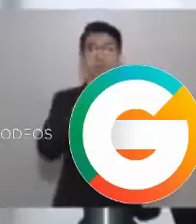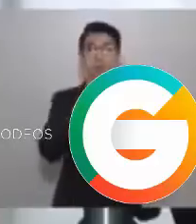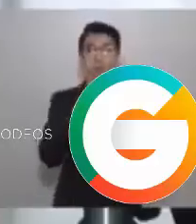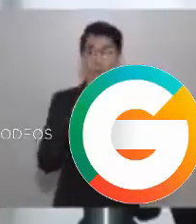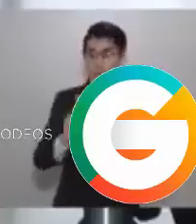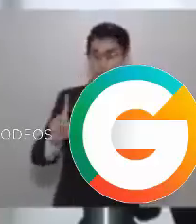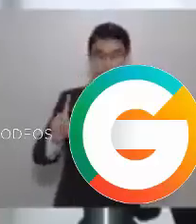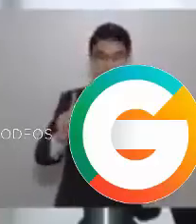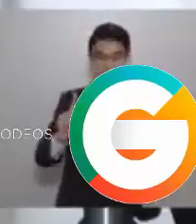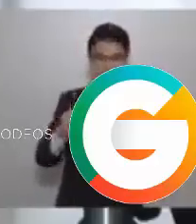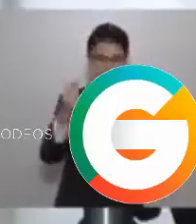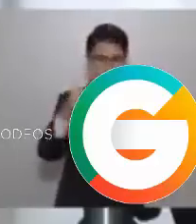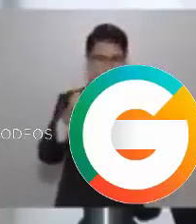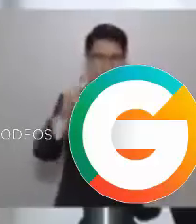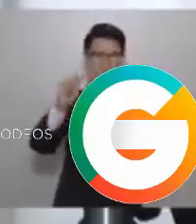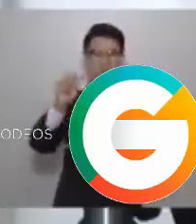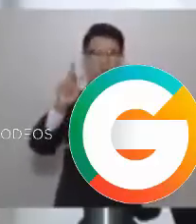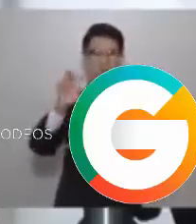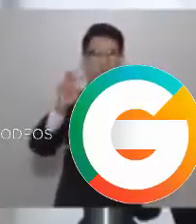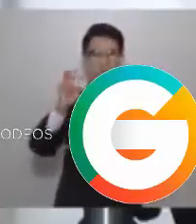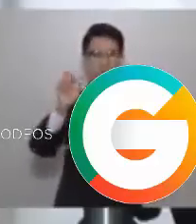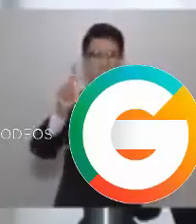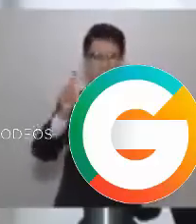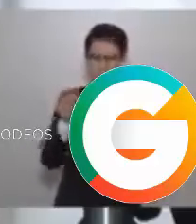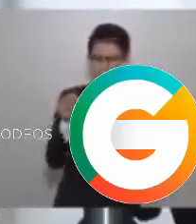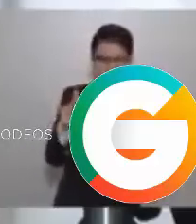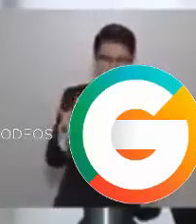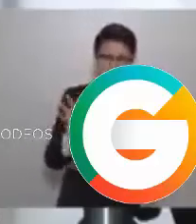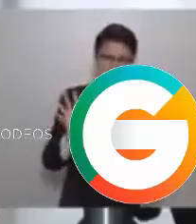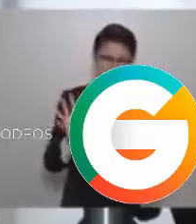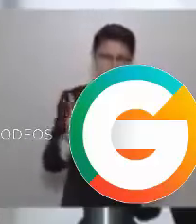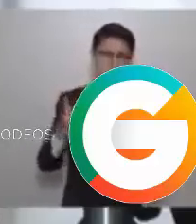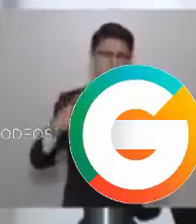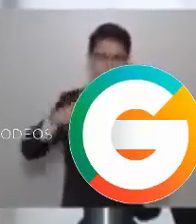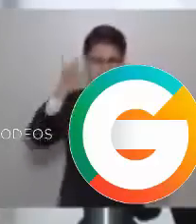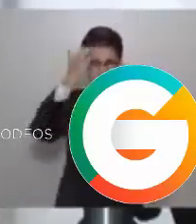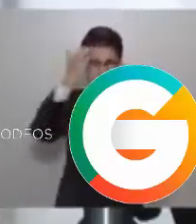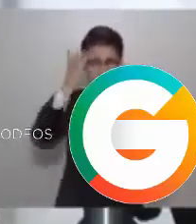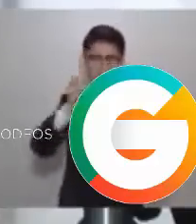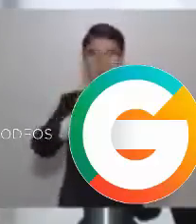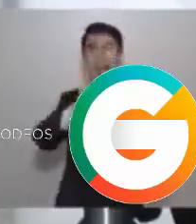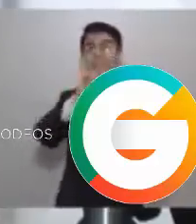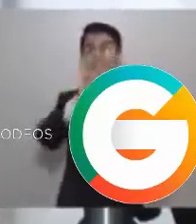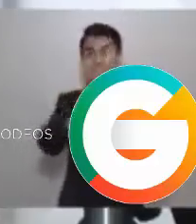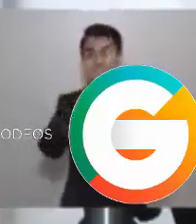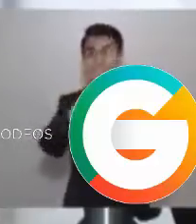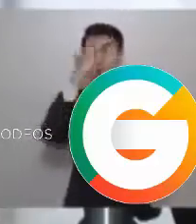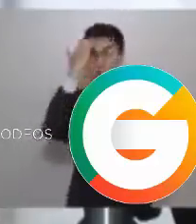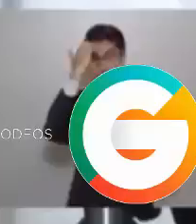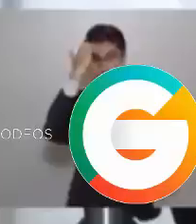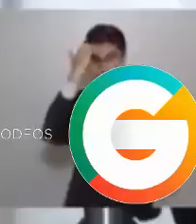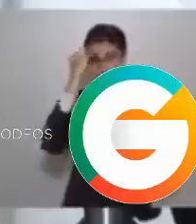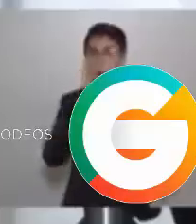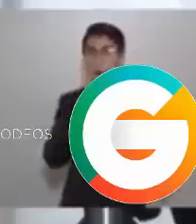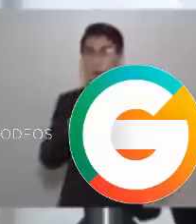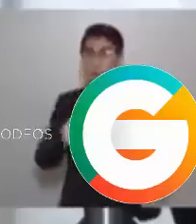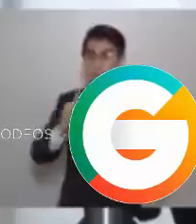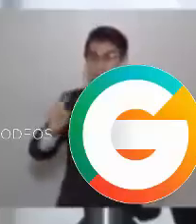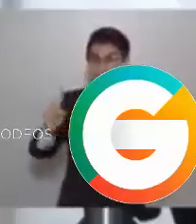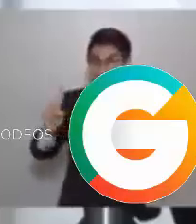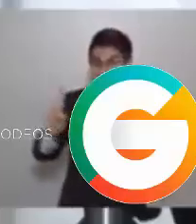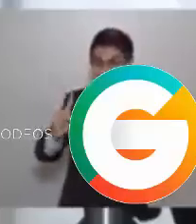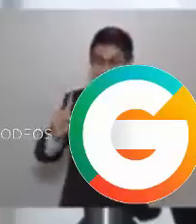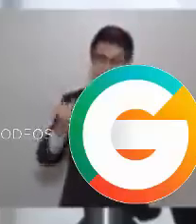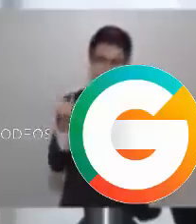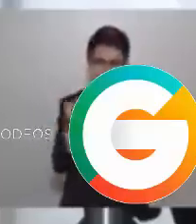los acontecimientos ocurridos, que este perfil de usuario sí perteneció a quien en vida llevó el nombre de Alonso Arámbula